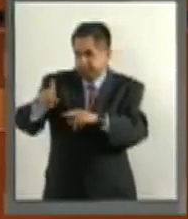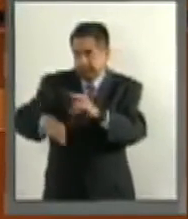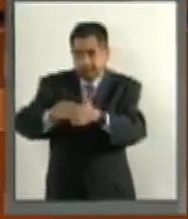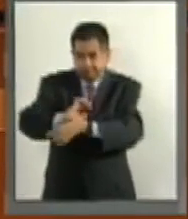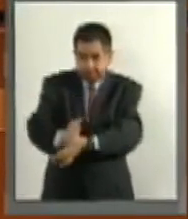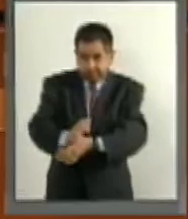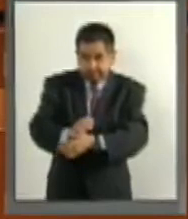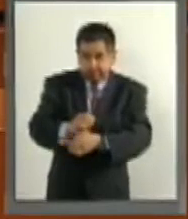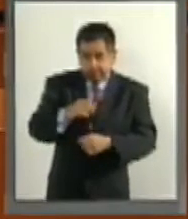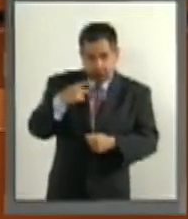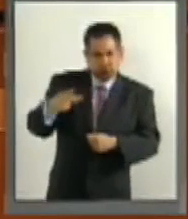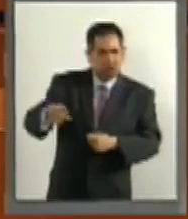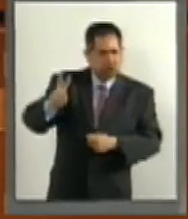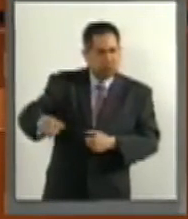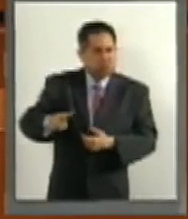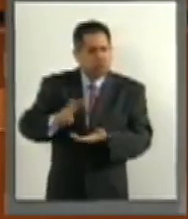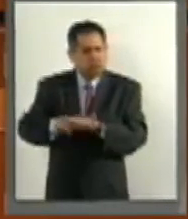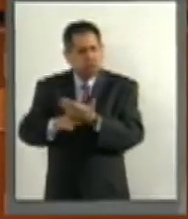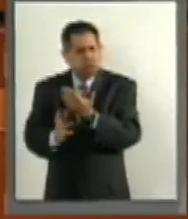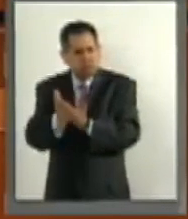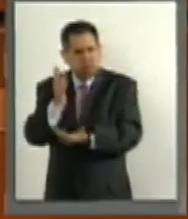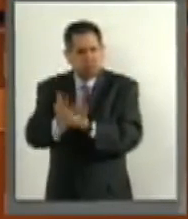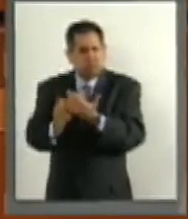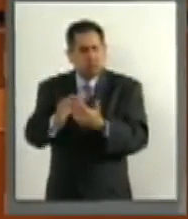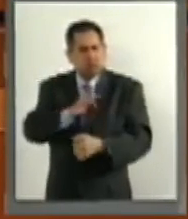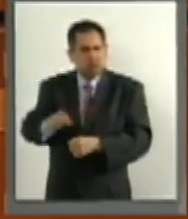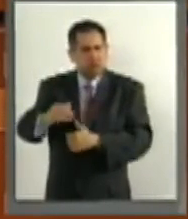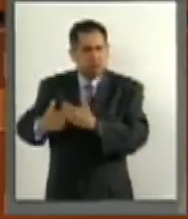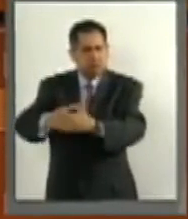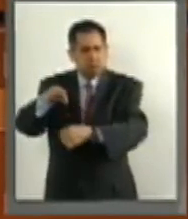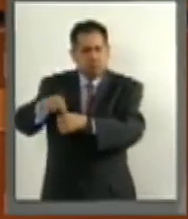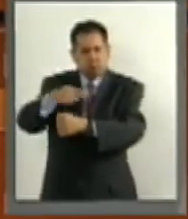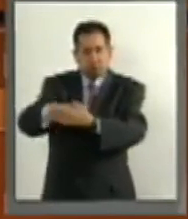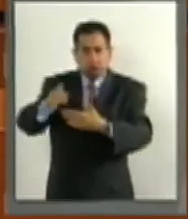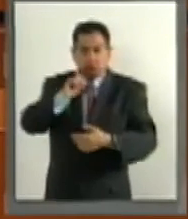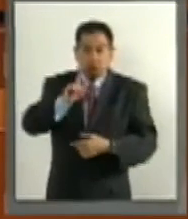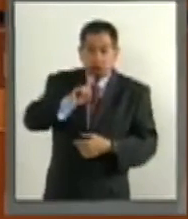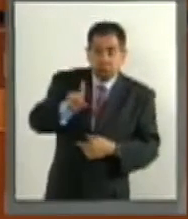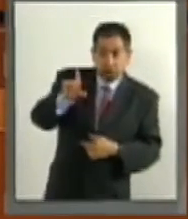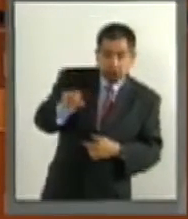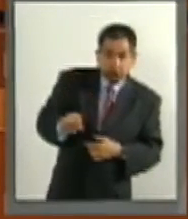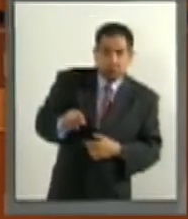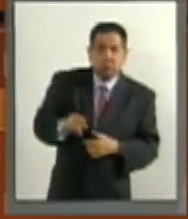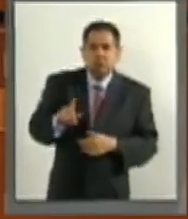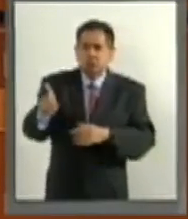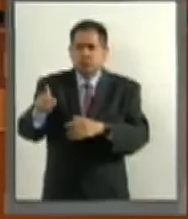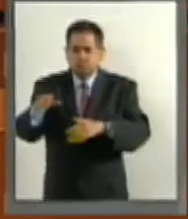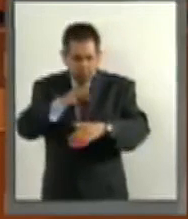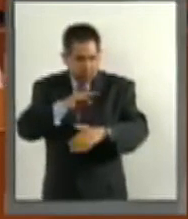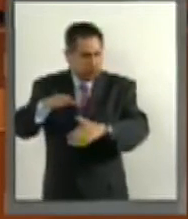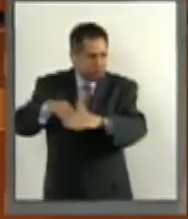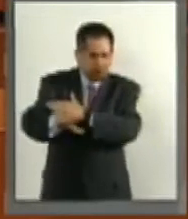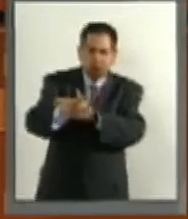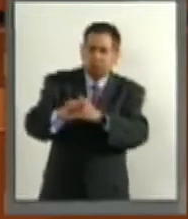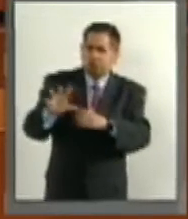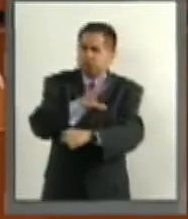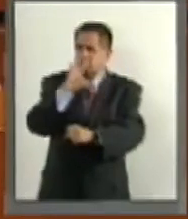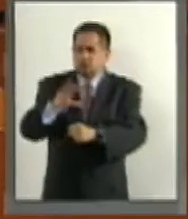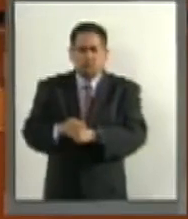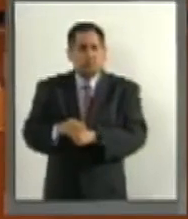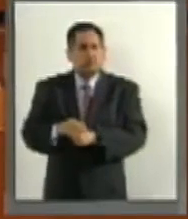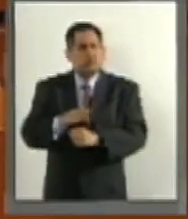el ejercicio efectivo de los derechos político-electorales de una mujer, el acceso al pleno ejercicio de las atribuciones